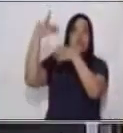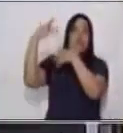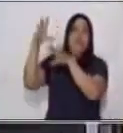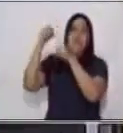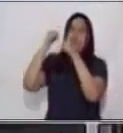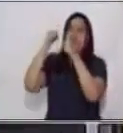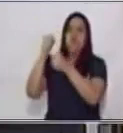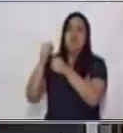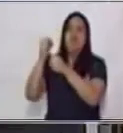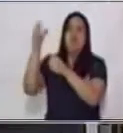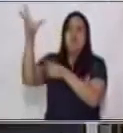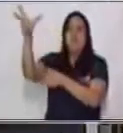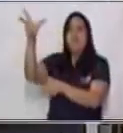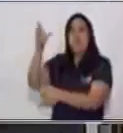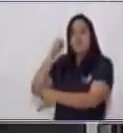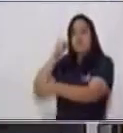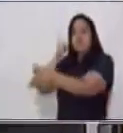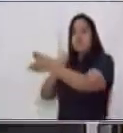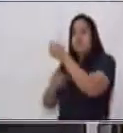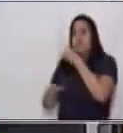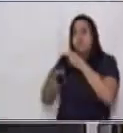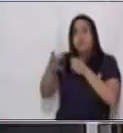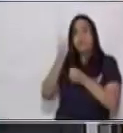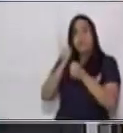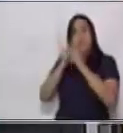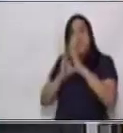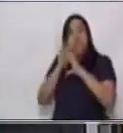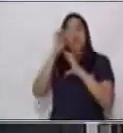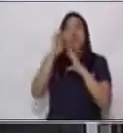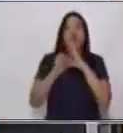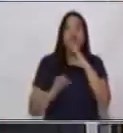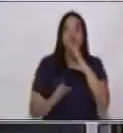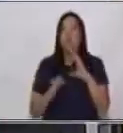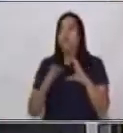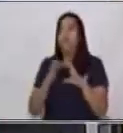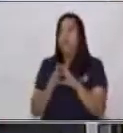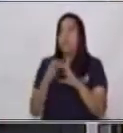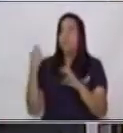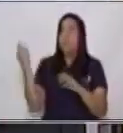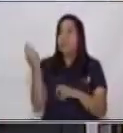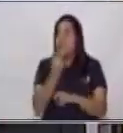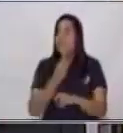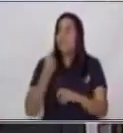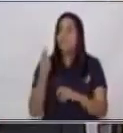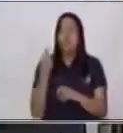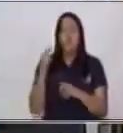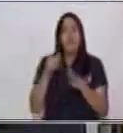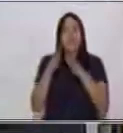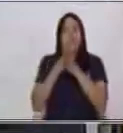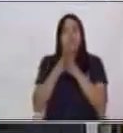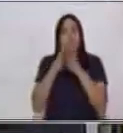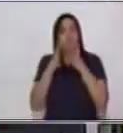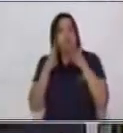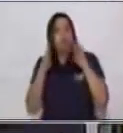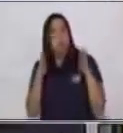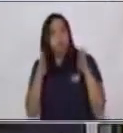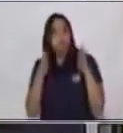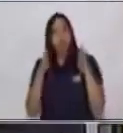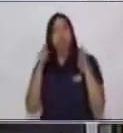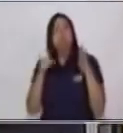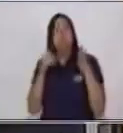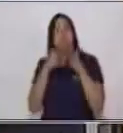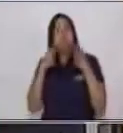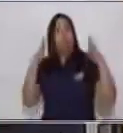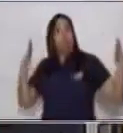giren. Otra idea importante que nos da el primer párrafo. Es de tamaño mediano. Lo tomamos